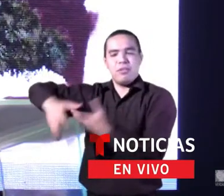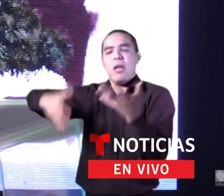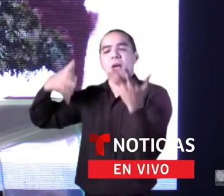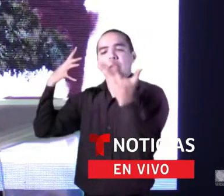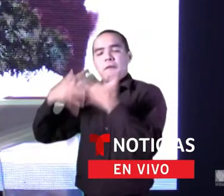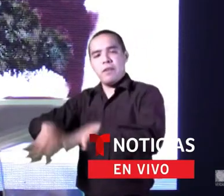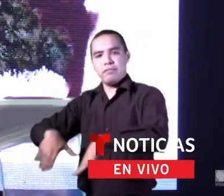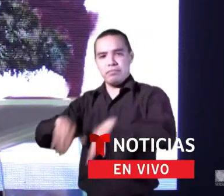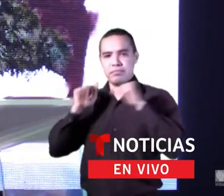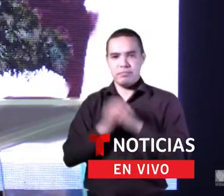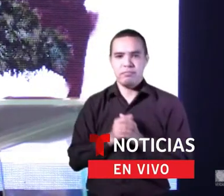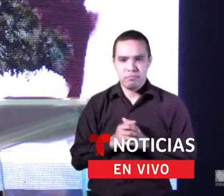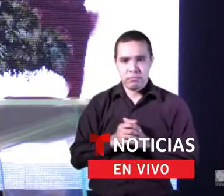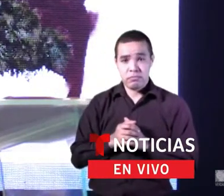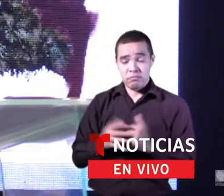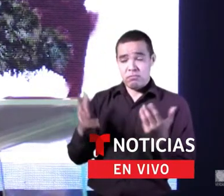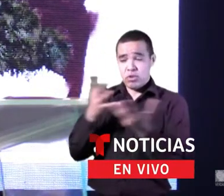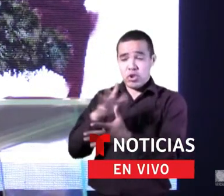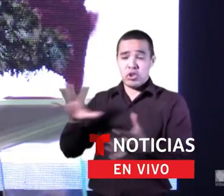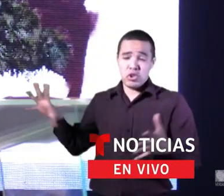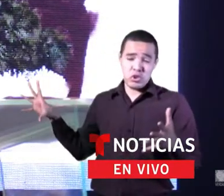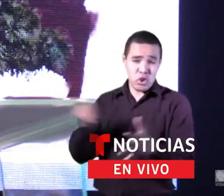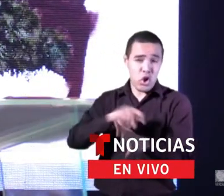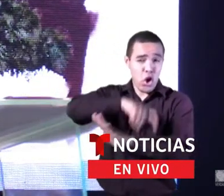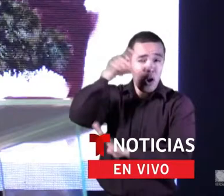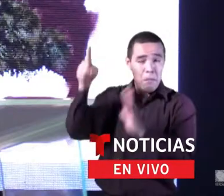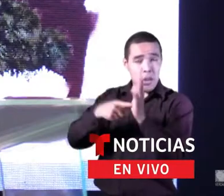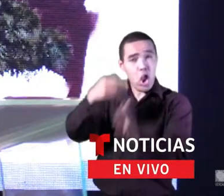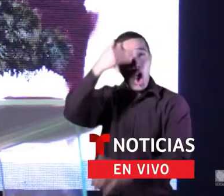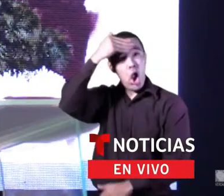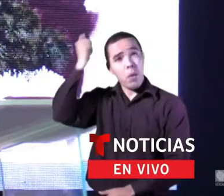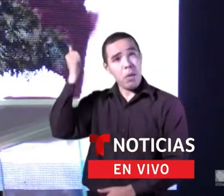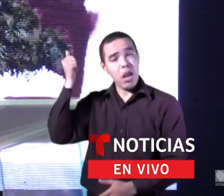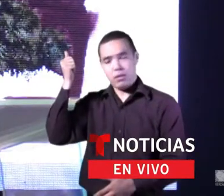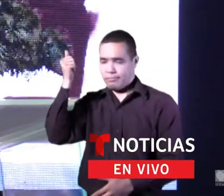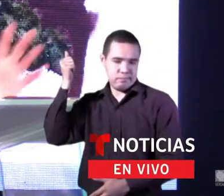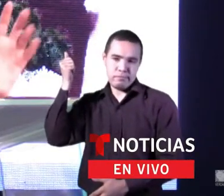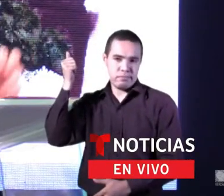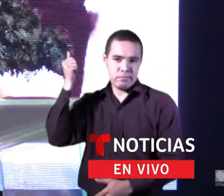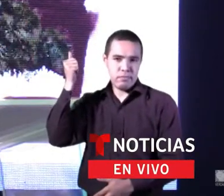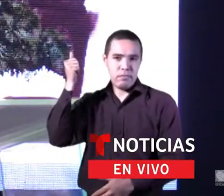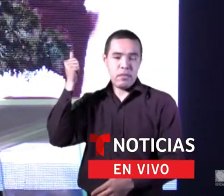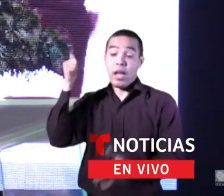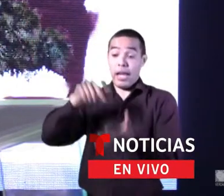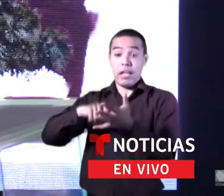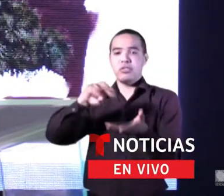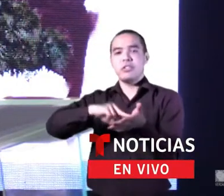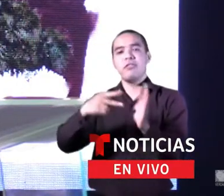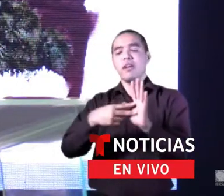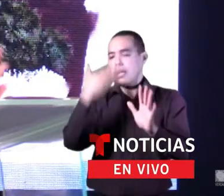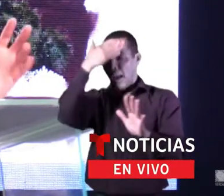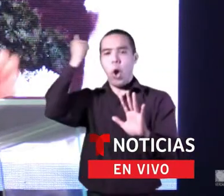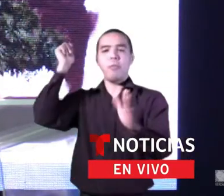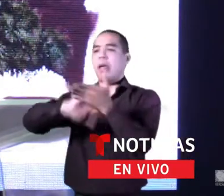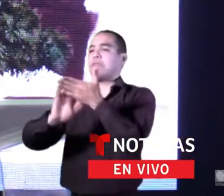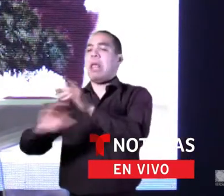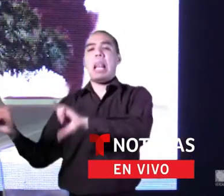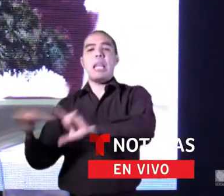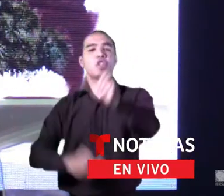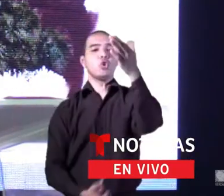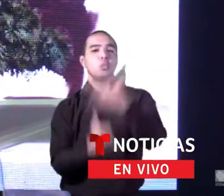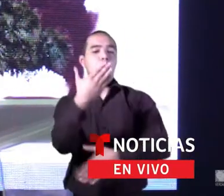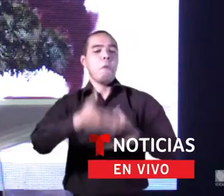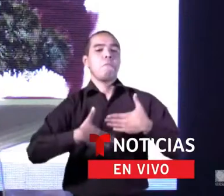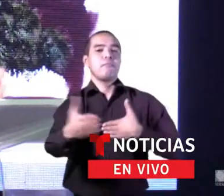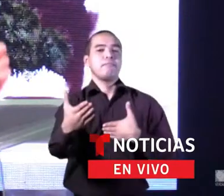no todo está olvidado esto no es un ejercicio para hacer borrón y cuenta nueva o 'tabula rasa'